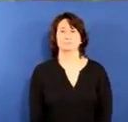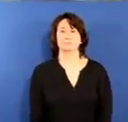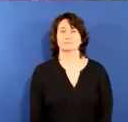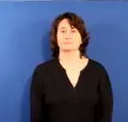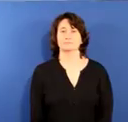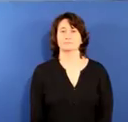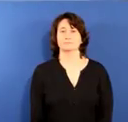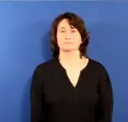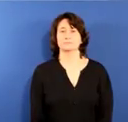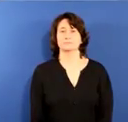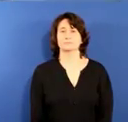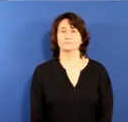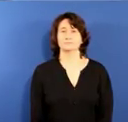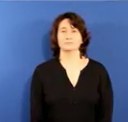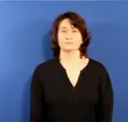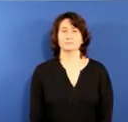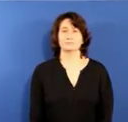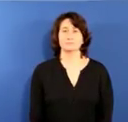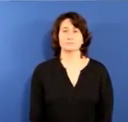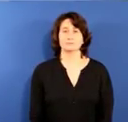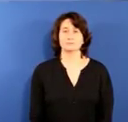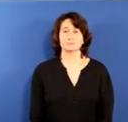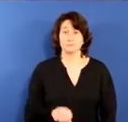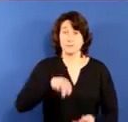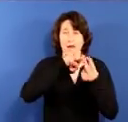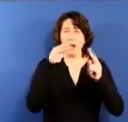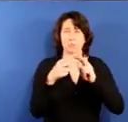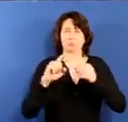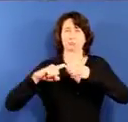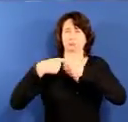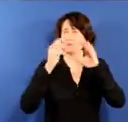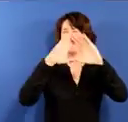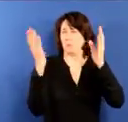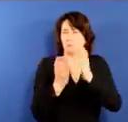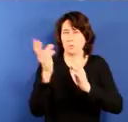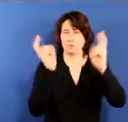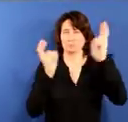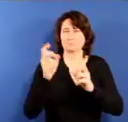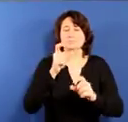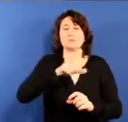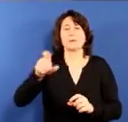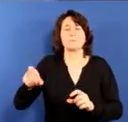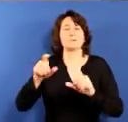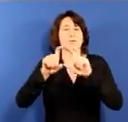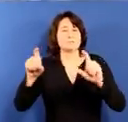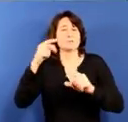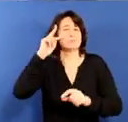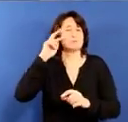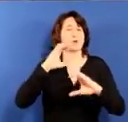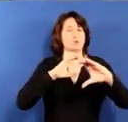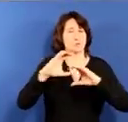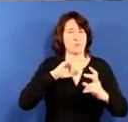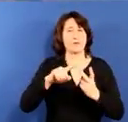la diversidad cultural. Además, se ofrecerán ponencias y debates vinculadas a la comunicación para el desarrollo, tomando